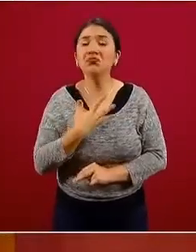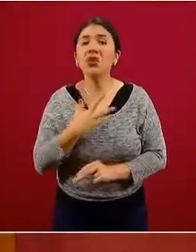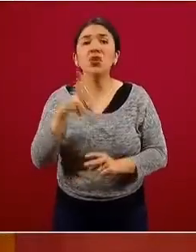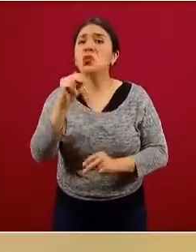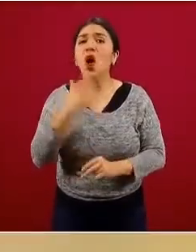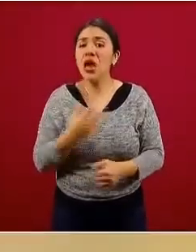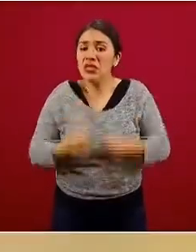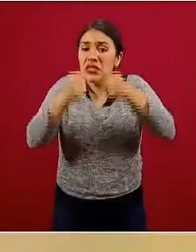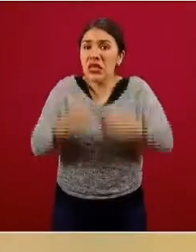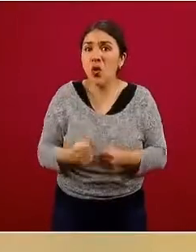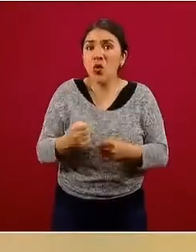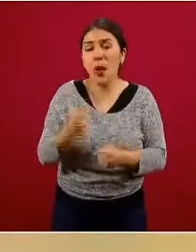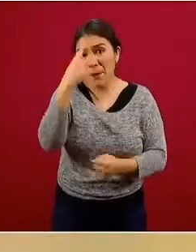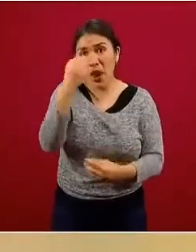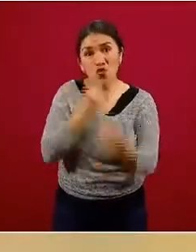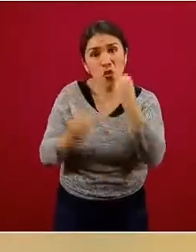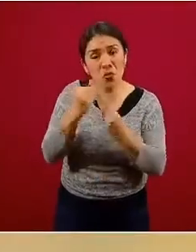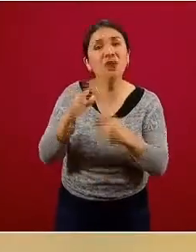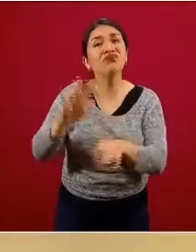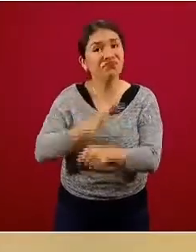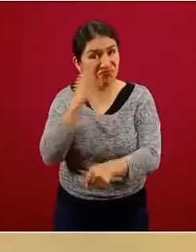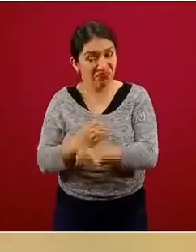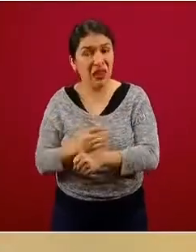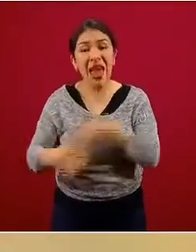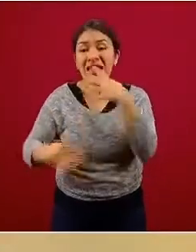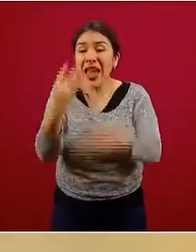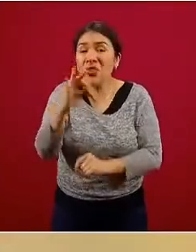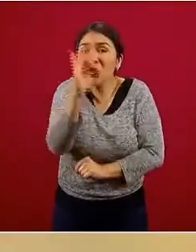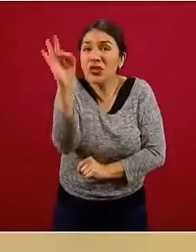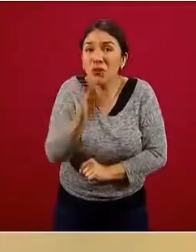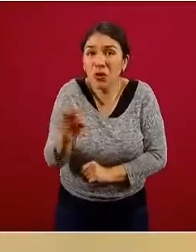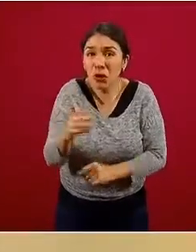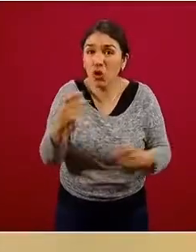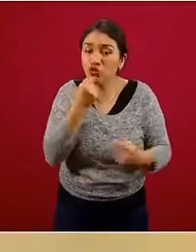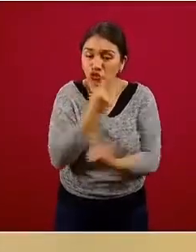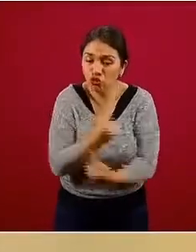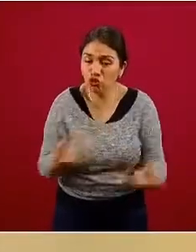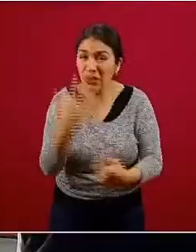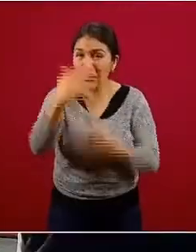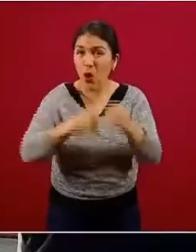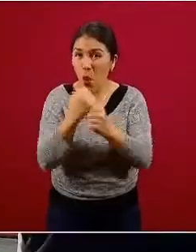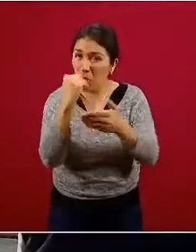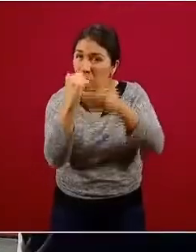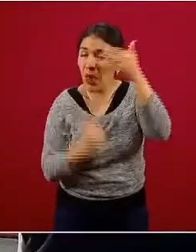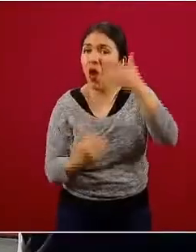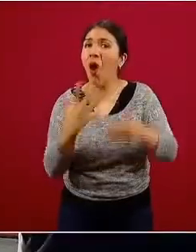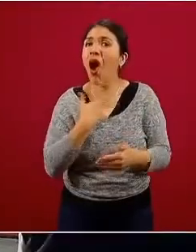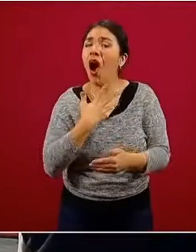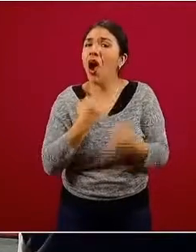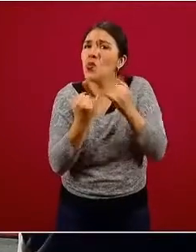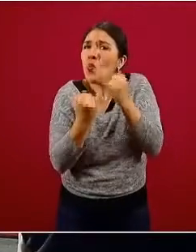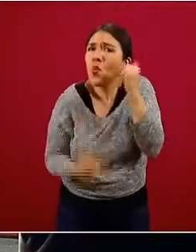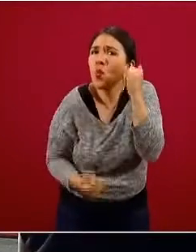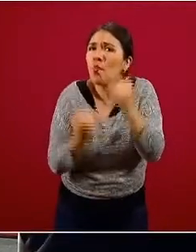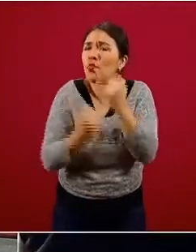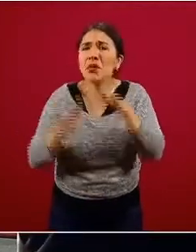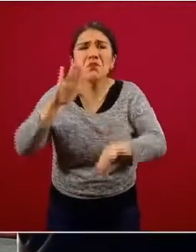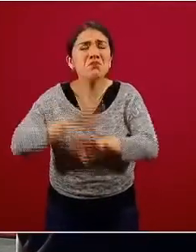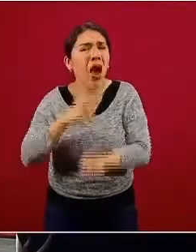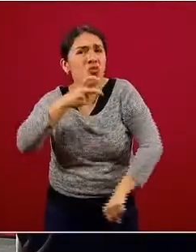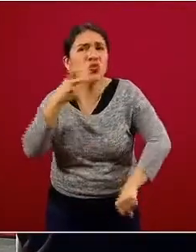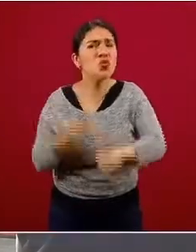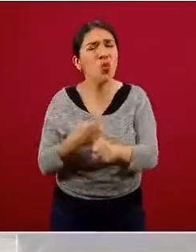inseguridad alimentaria, moderada o severa. 14% de los menores de 5 años tienen desnutrición